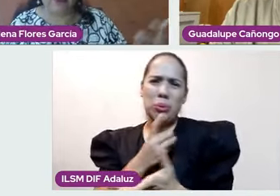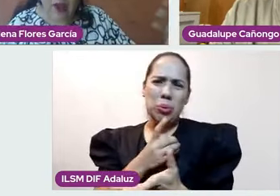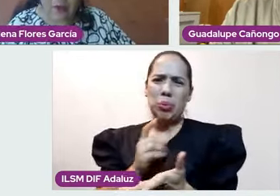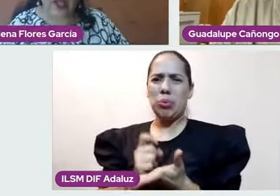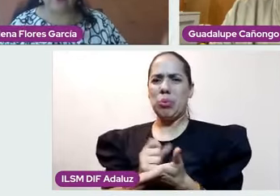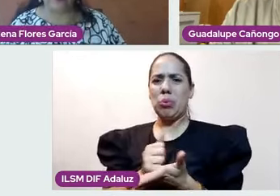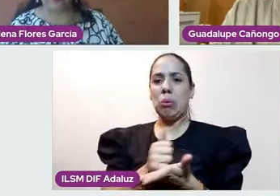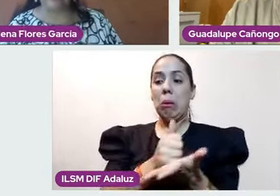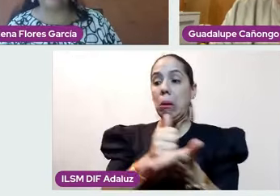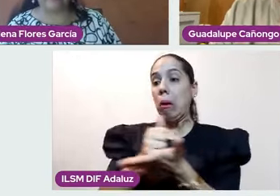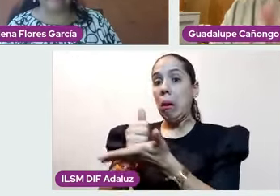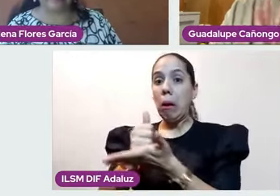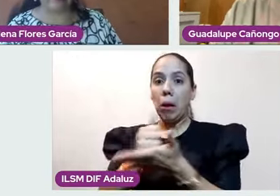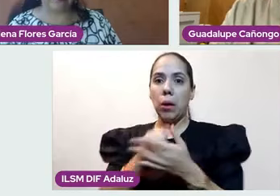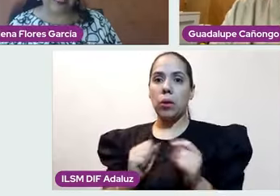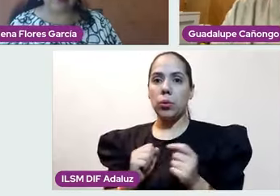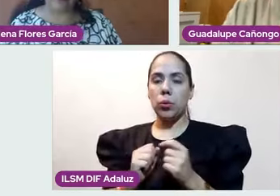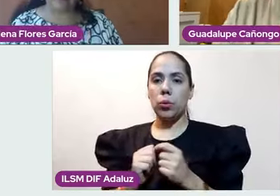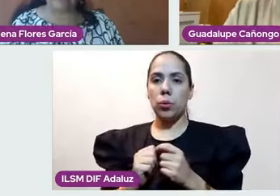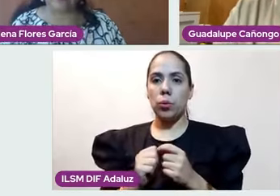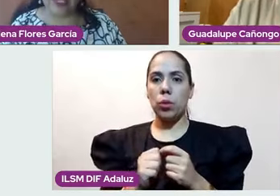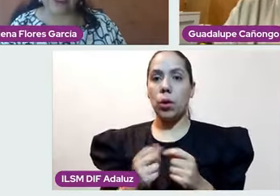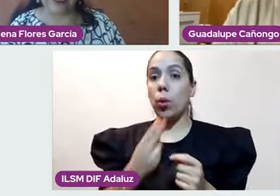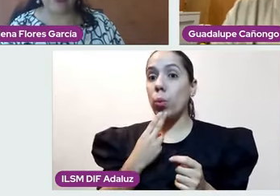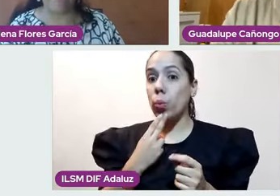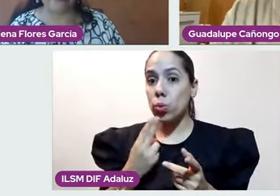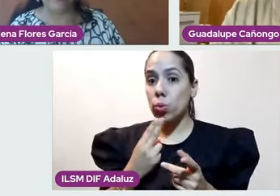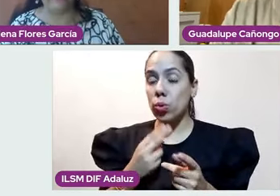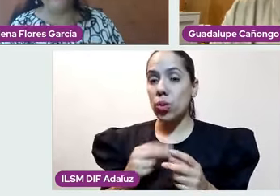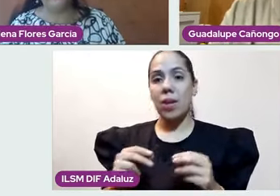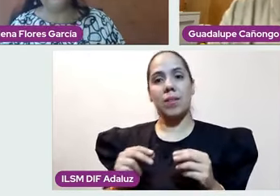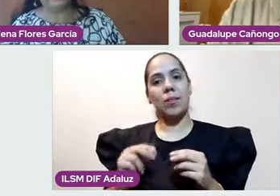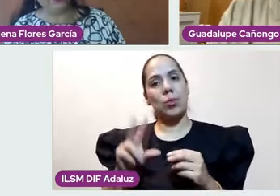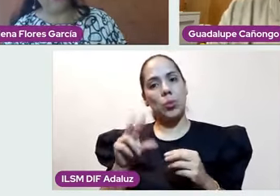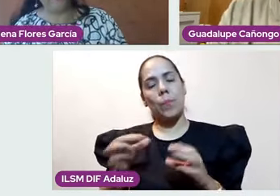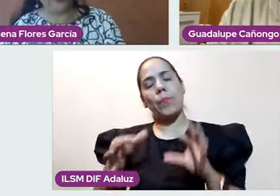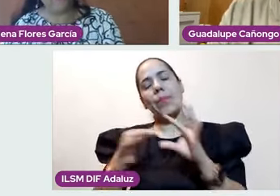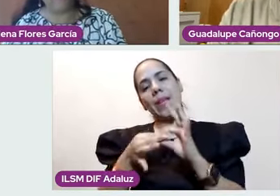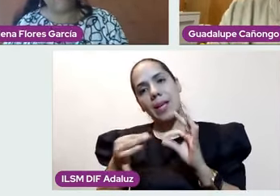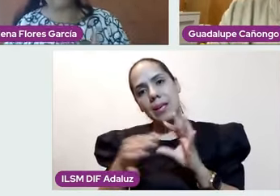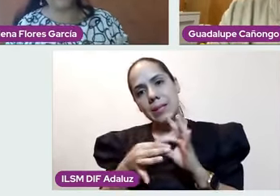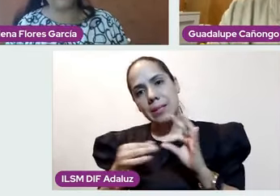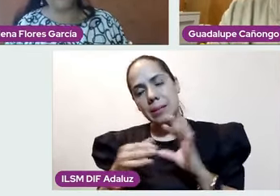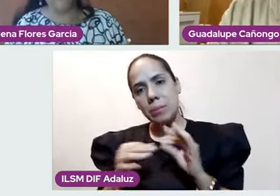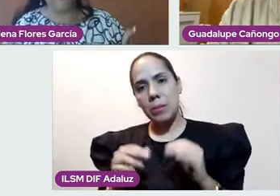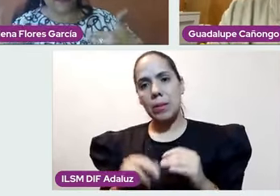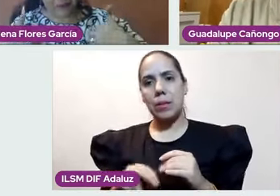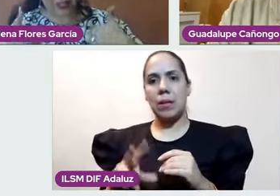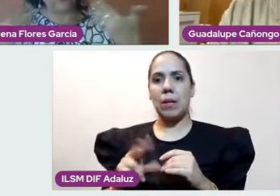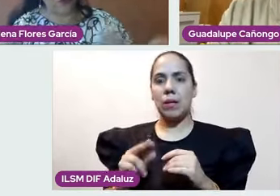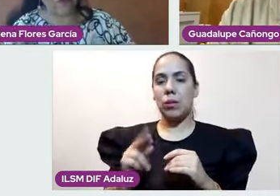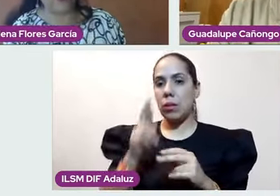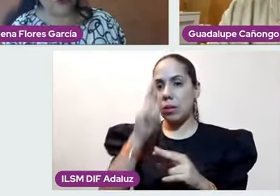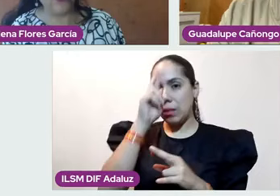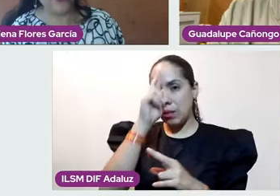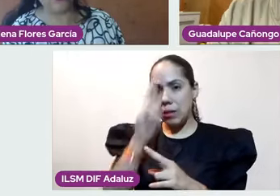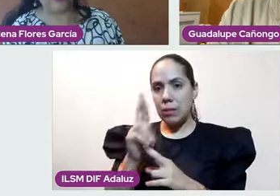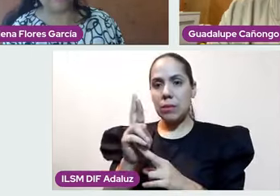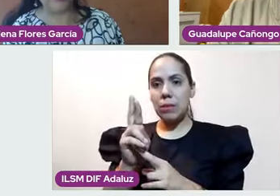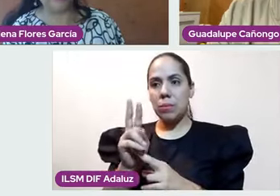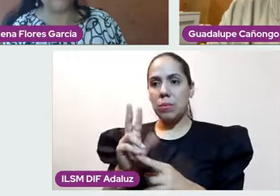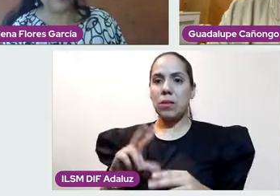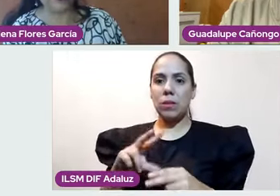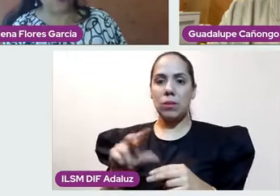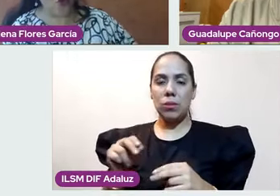me refiero a una cuestión que les falte al respeto, a su sabiduría y a su caminar, sino en un proceso transformador